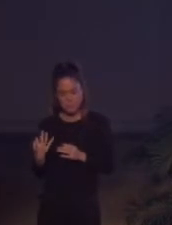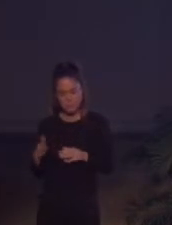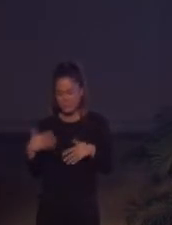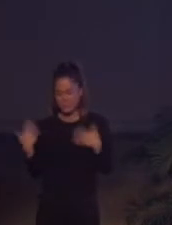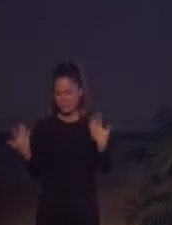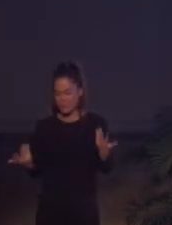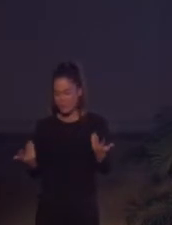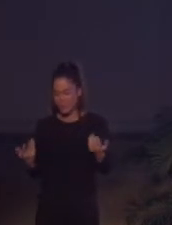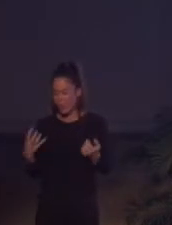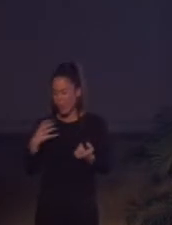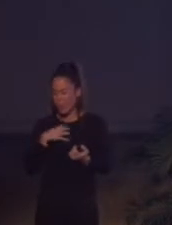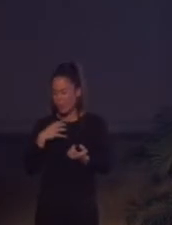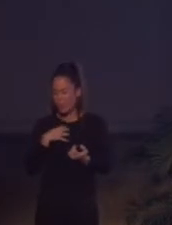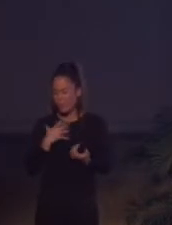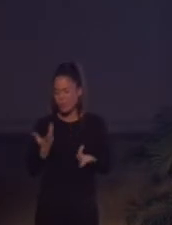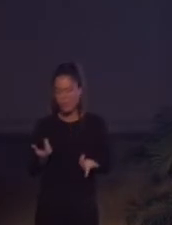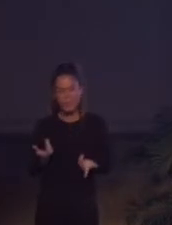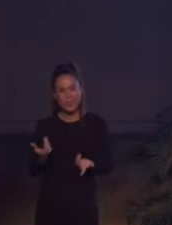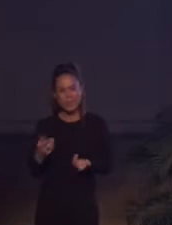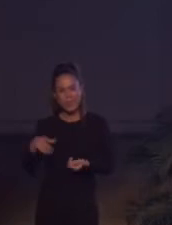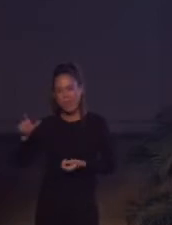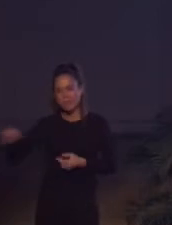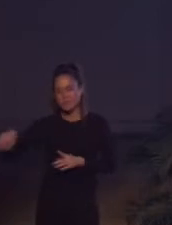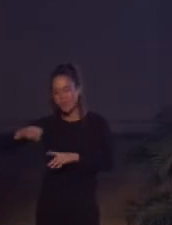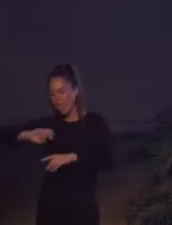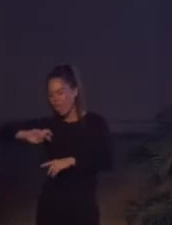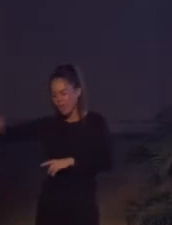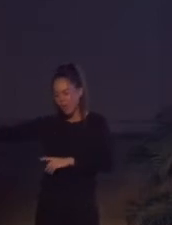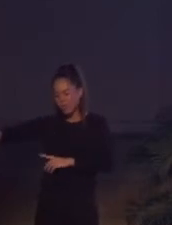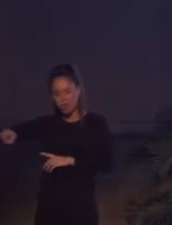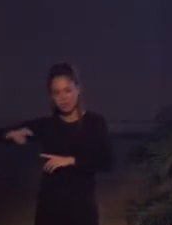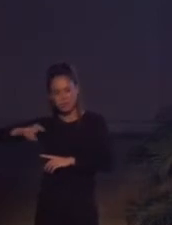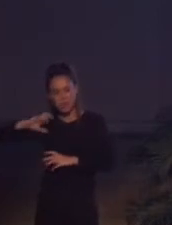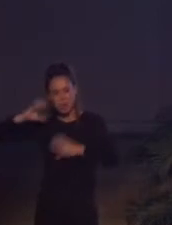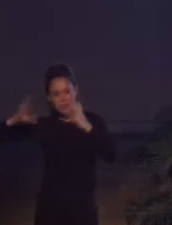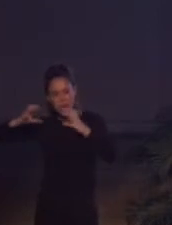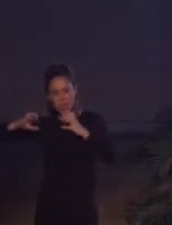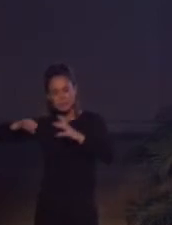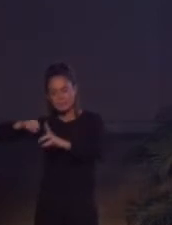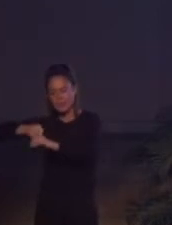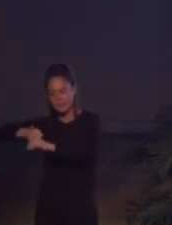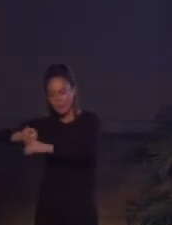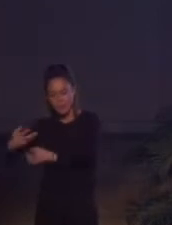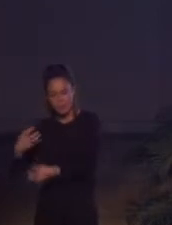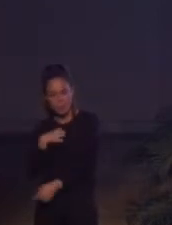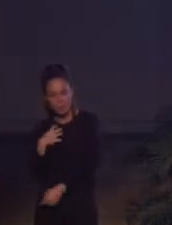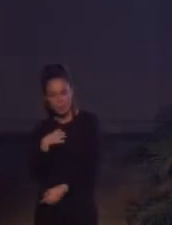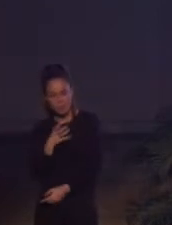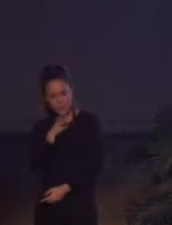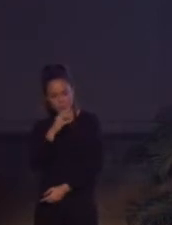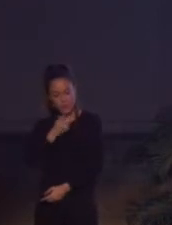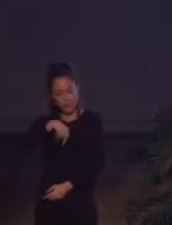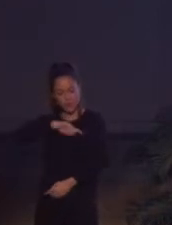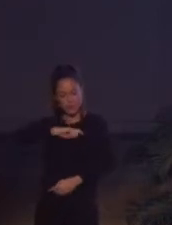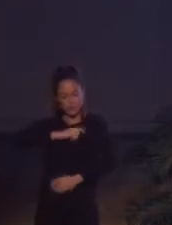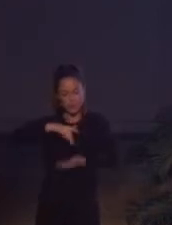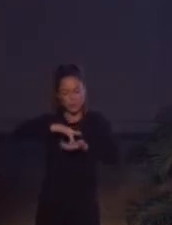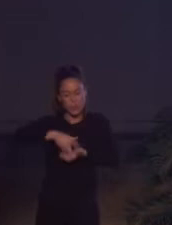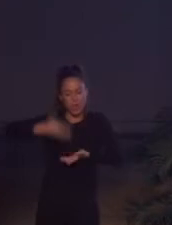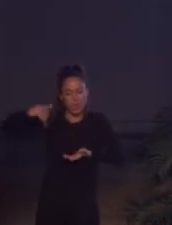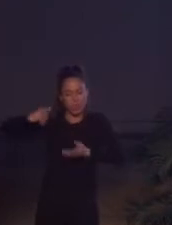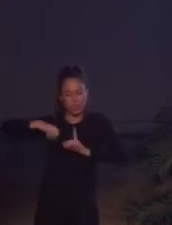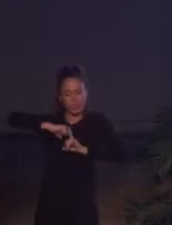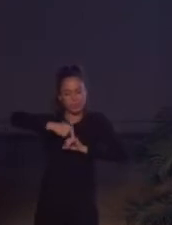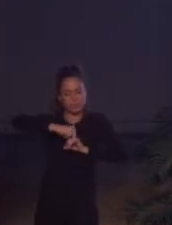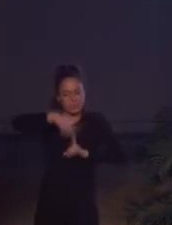estar oprimiendo a otros cuerpos que habían sido alejados del humano, y es lo que estábamos haciendo, ¿no? Porque si como